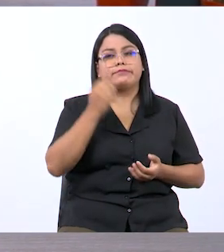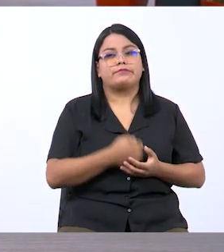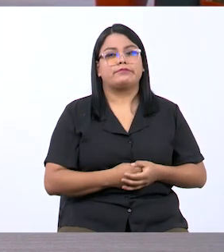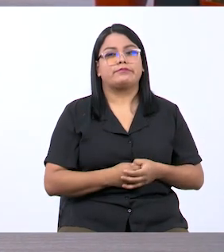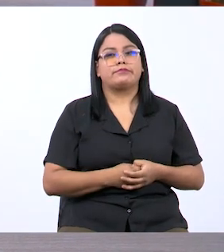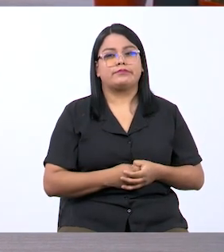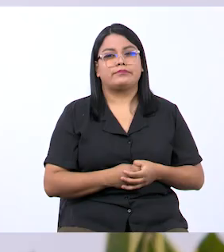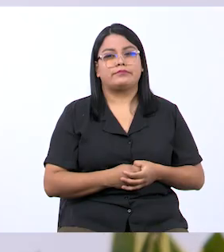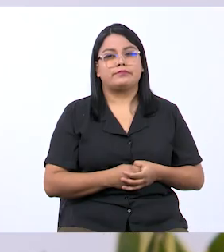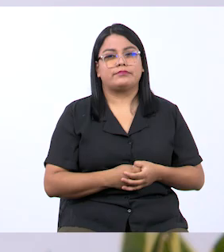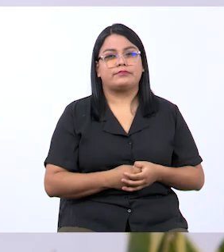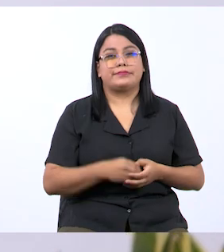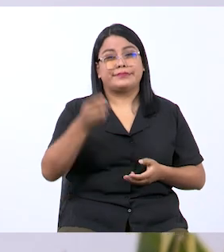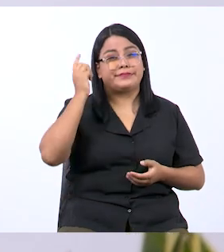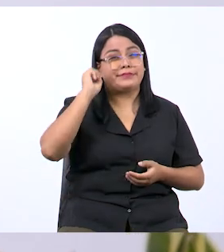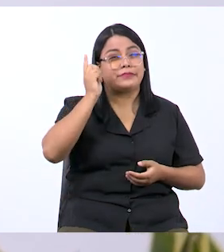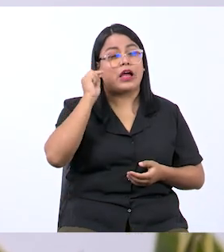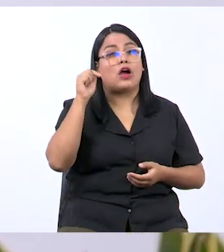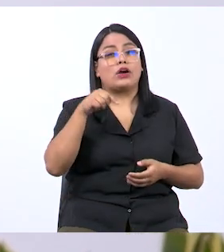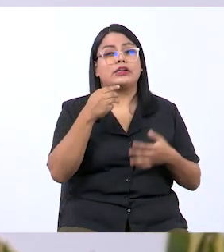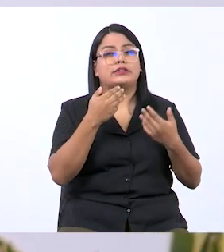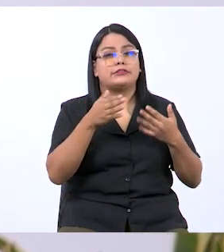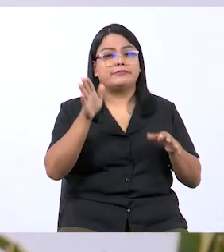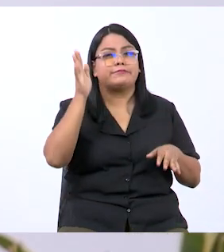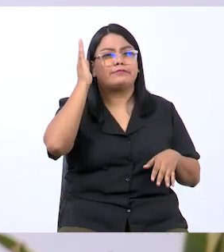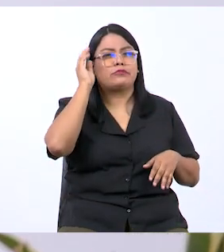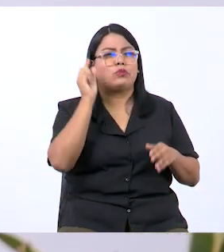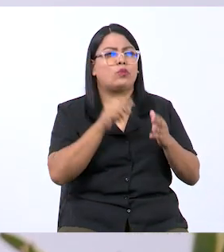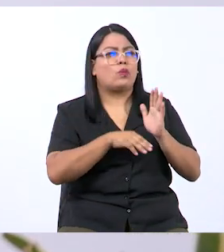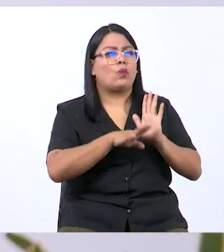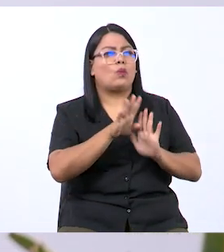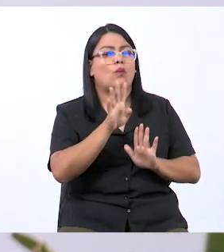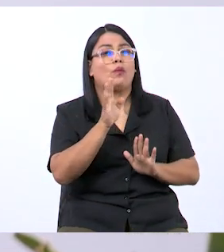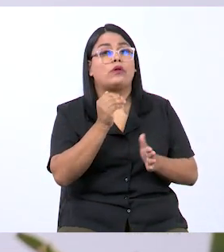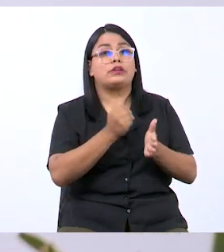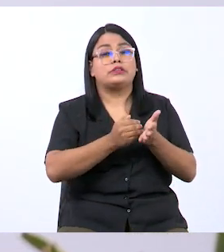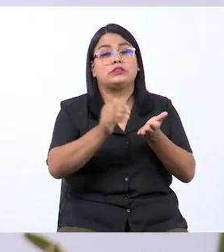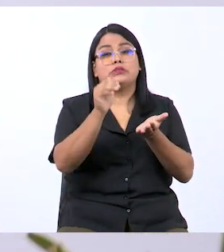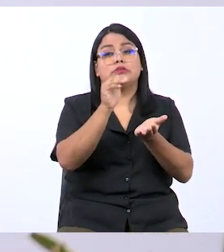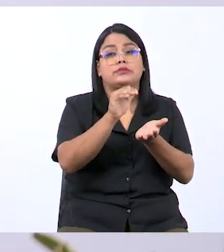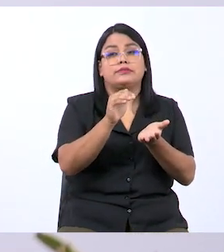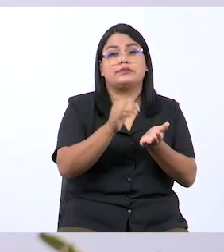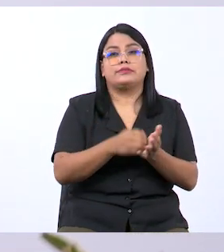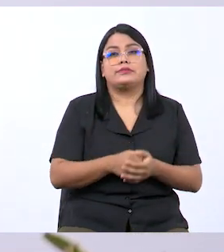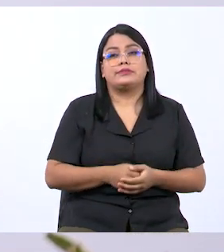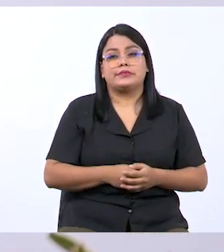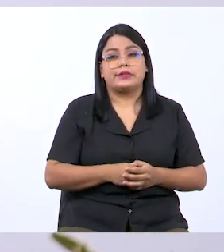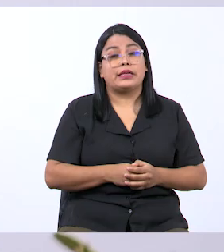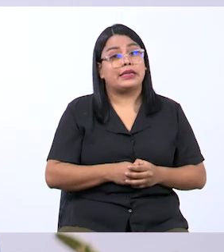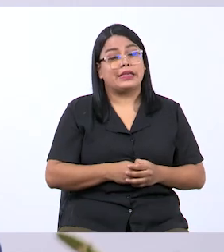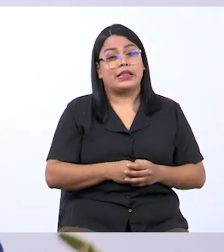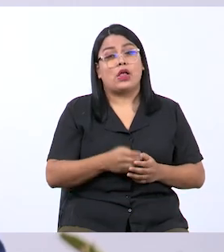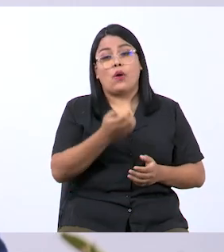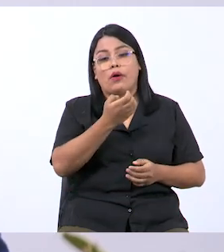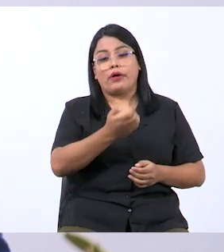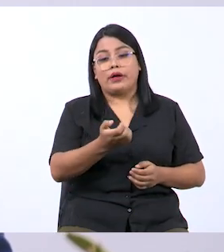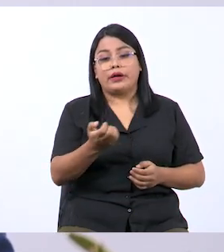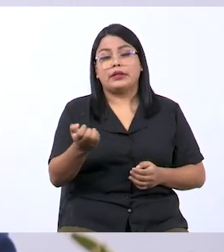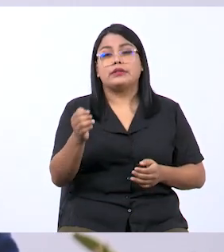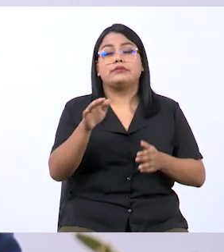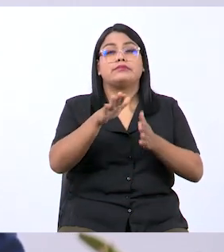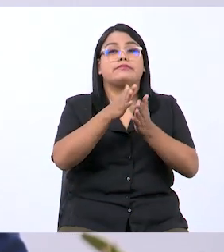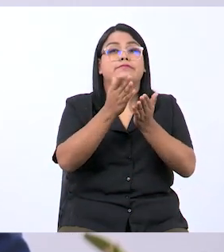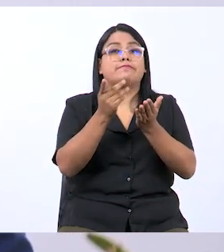en cuenta. Maestros y maestras, ahora que ya conocimos un poco sobre la entrada de la unidad y cada uno de los elementos